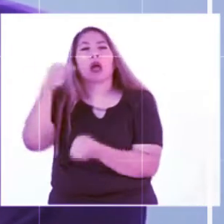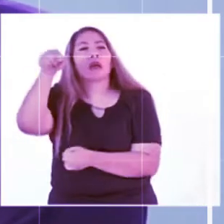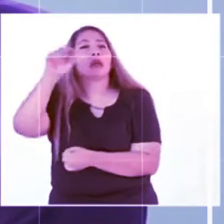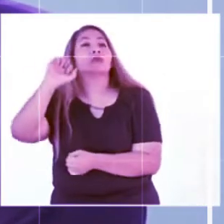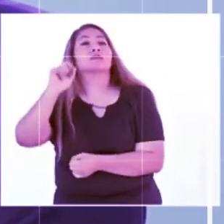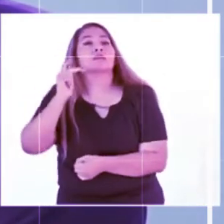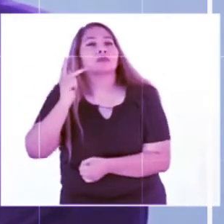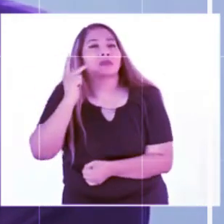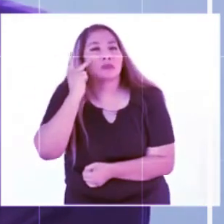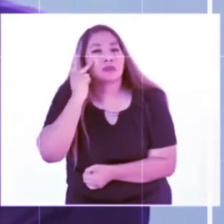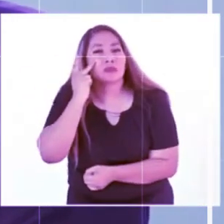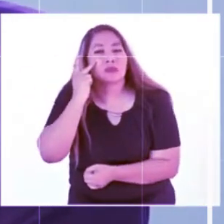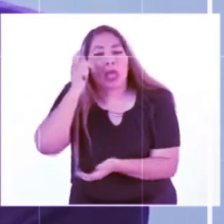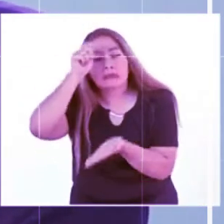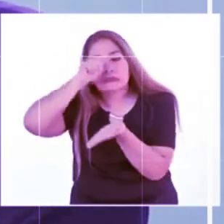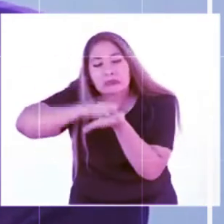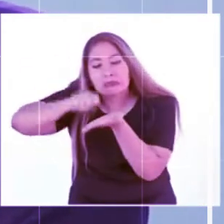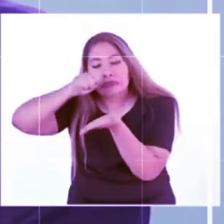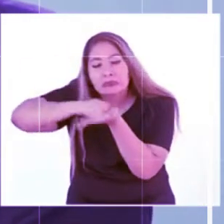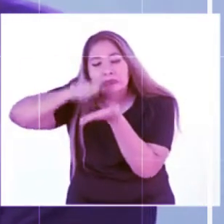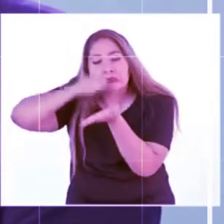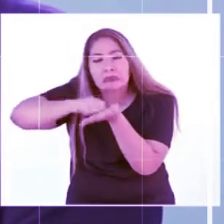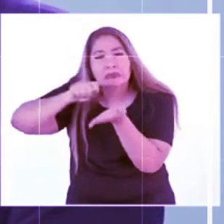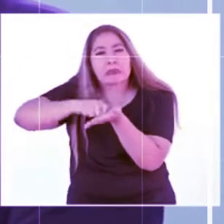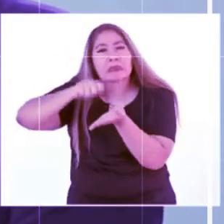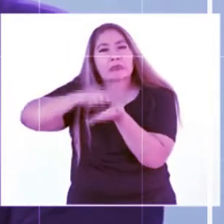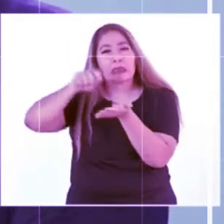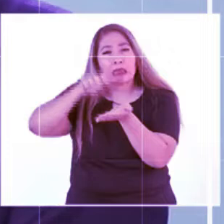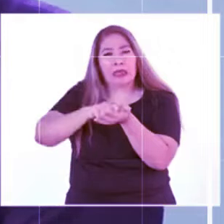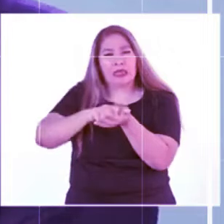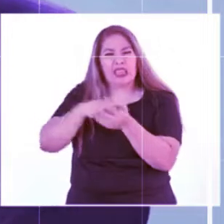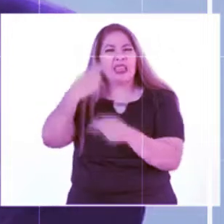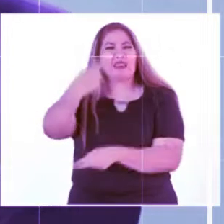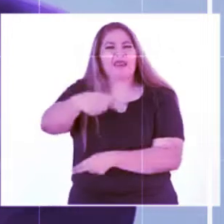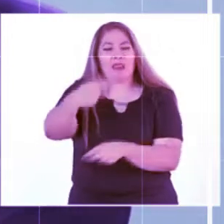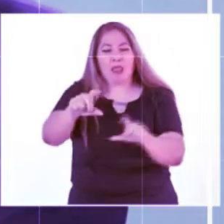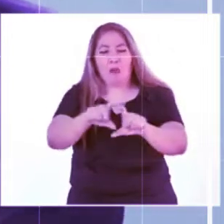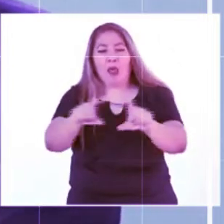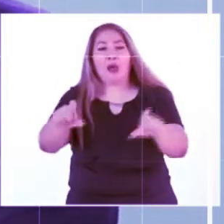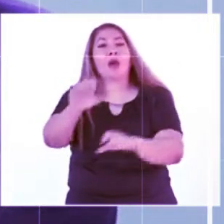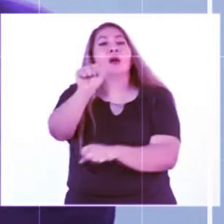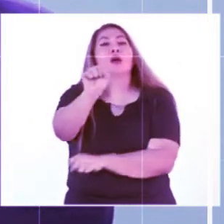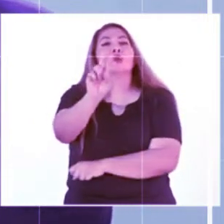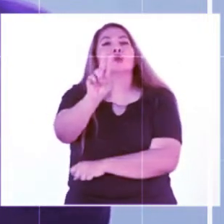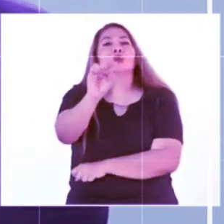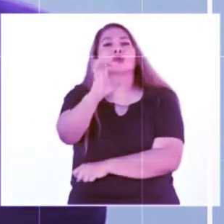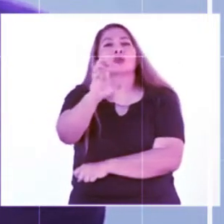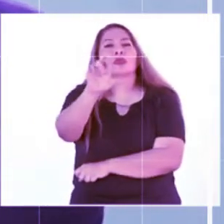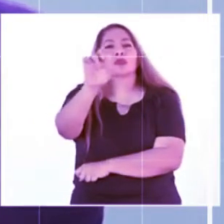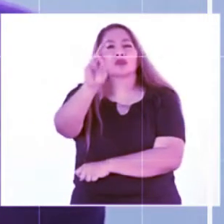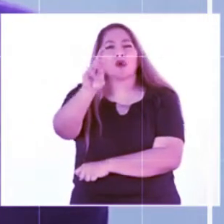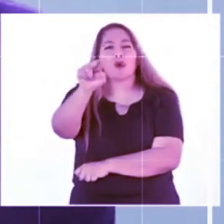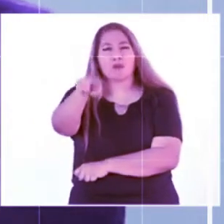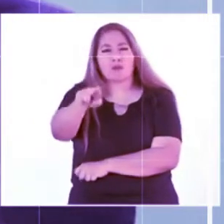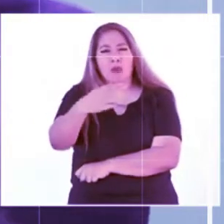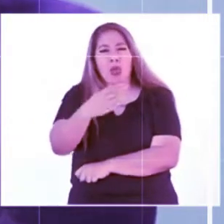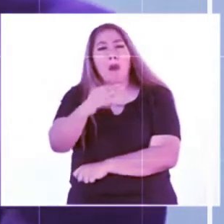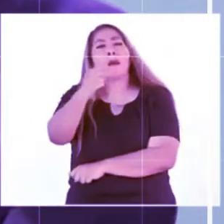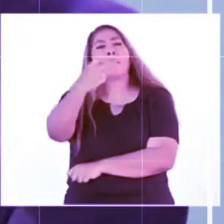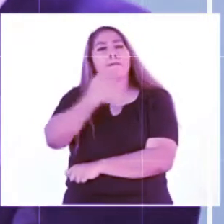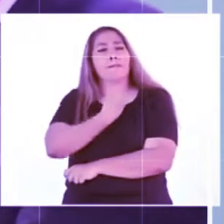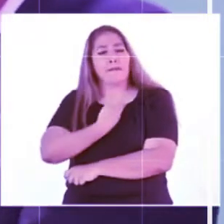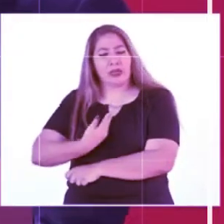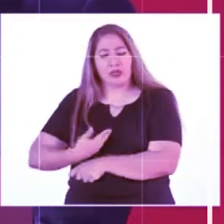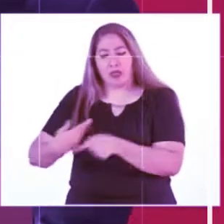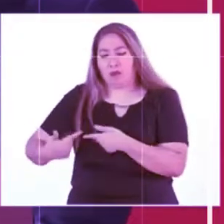Pedro escribió el libro La sucesión presidencial de 1910, que al contrario de lo